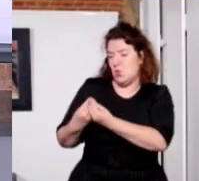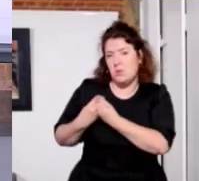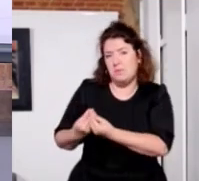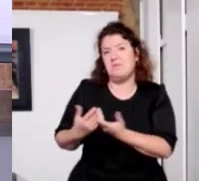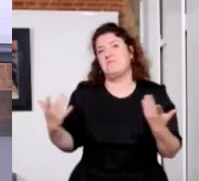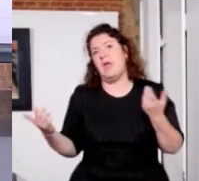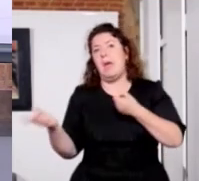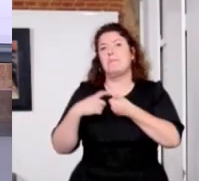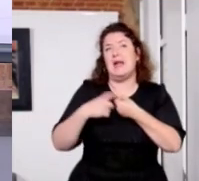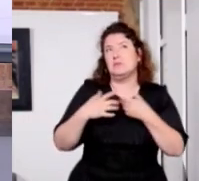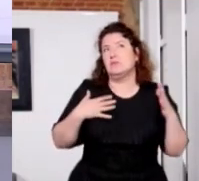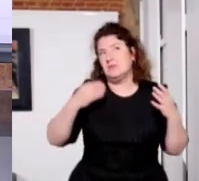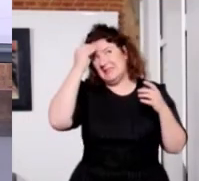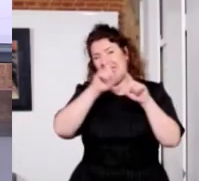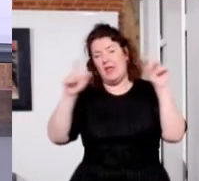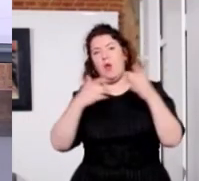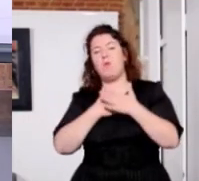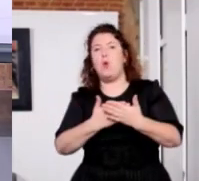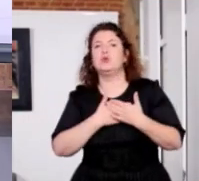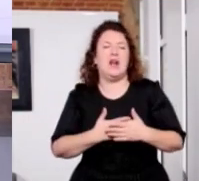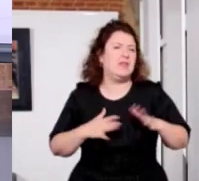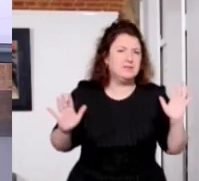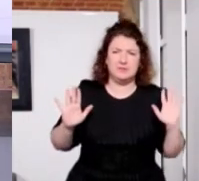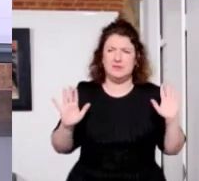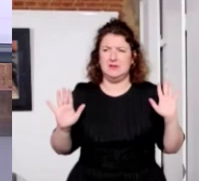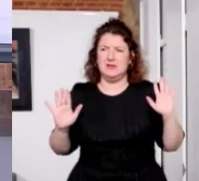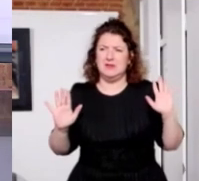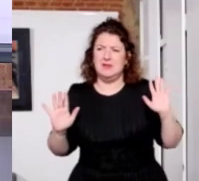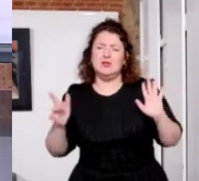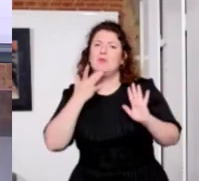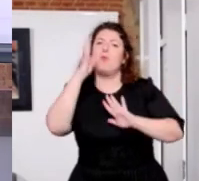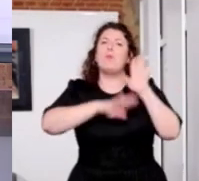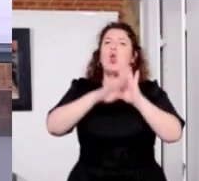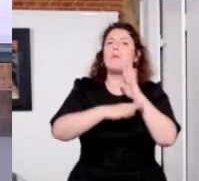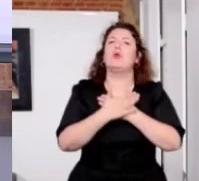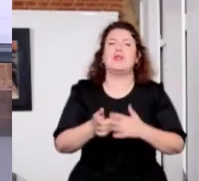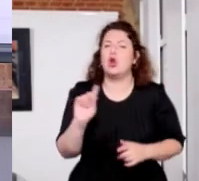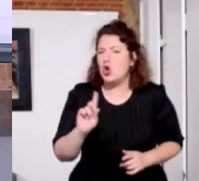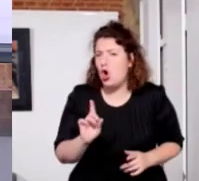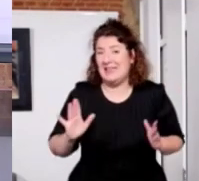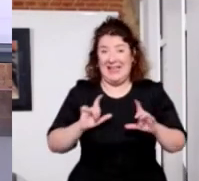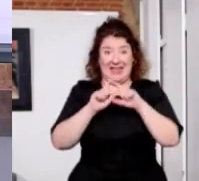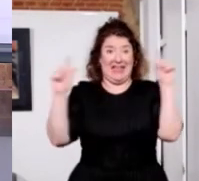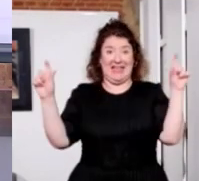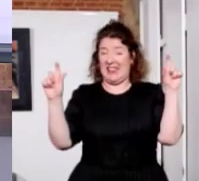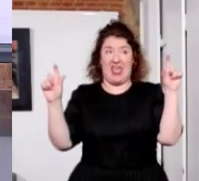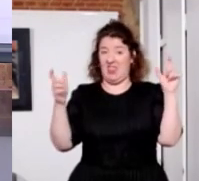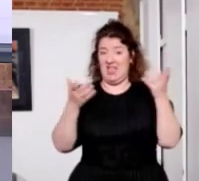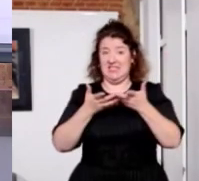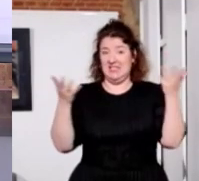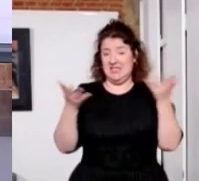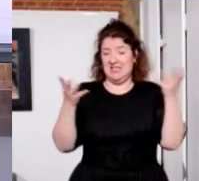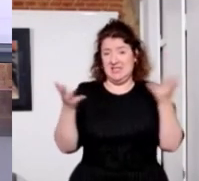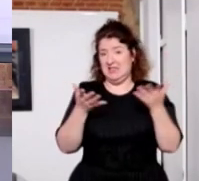bueno, las entidades de voluntariado, no las entidades que tienen programas de voluntariado, sino las entidades que